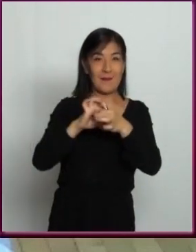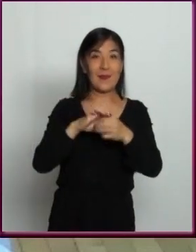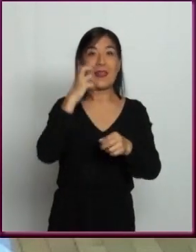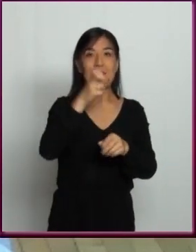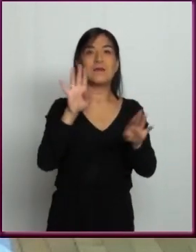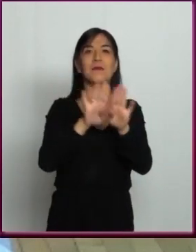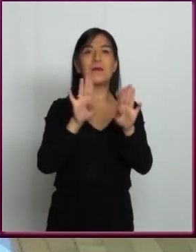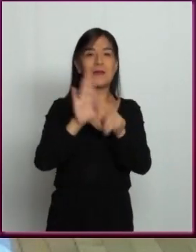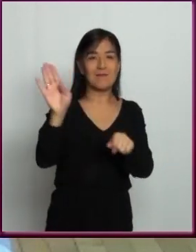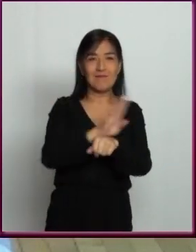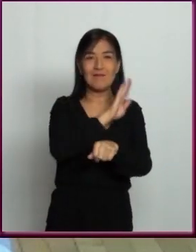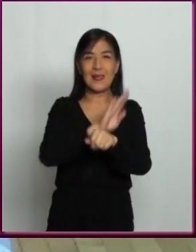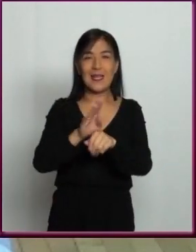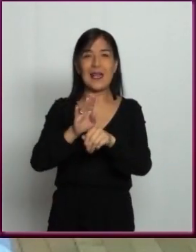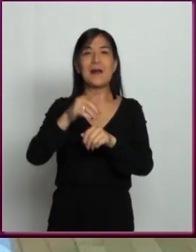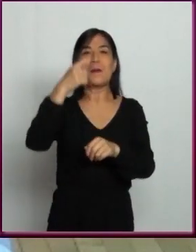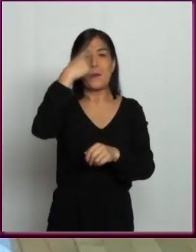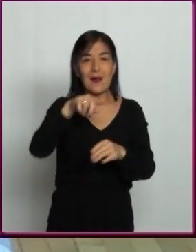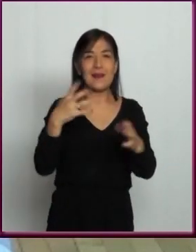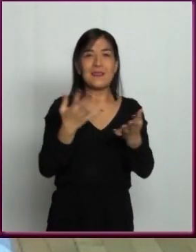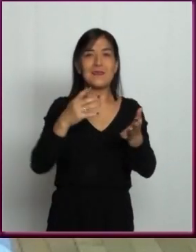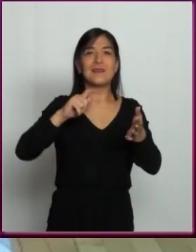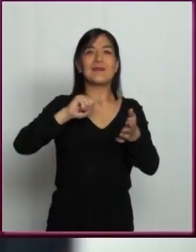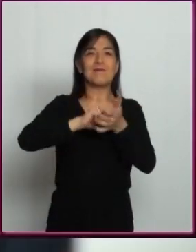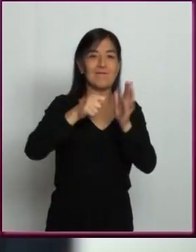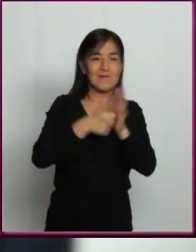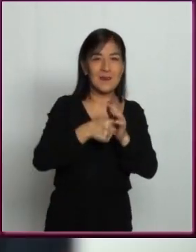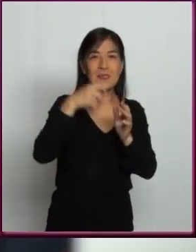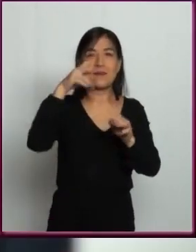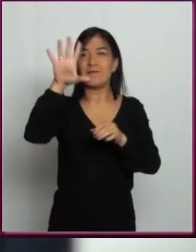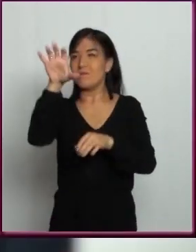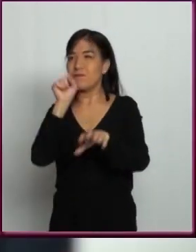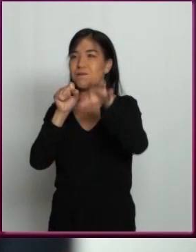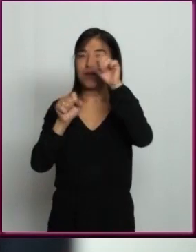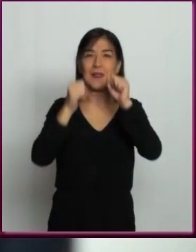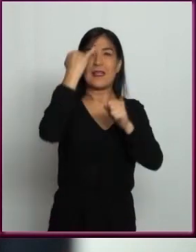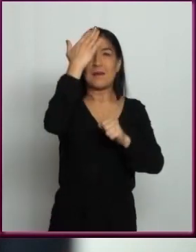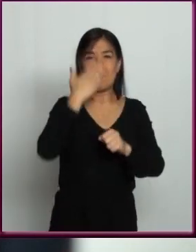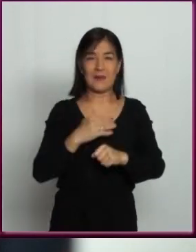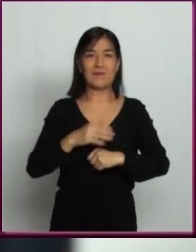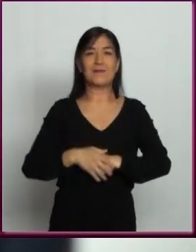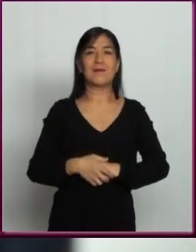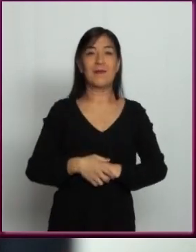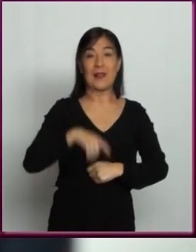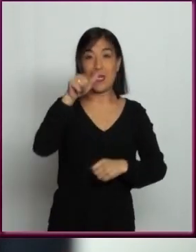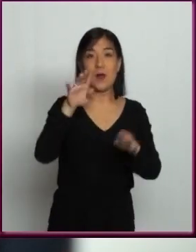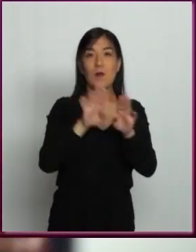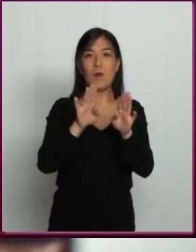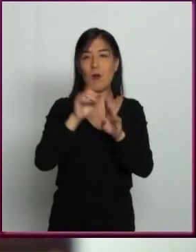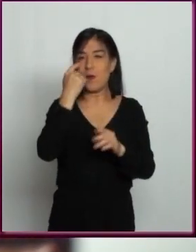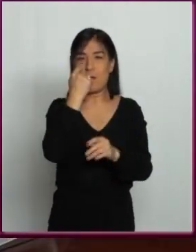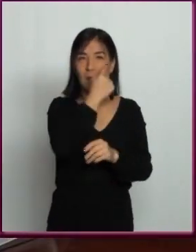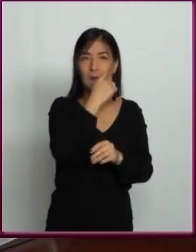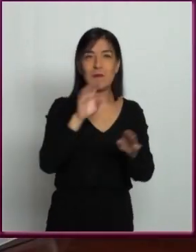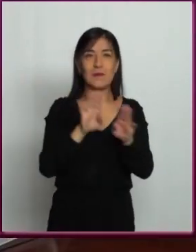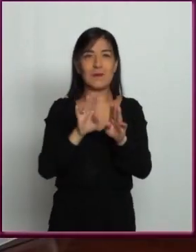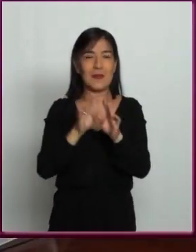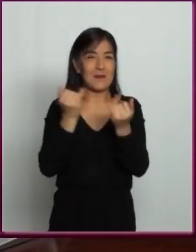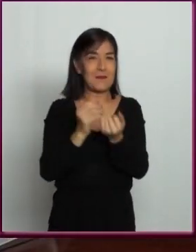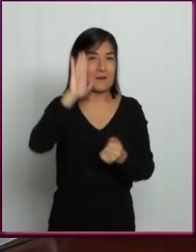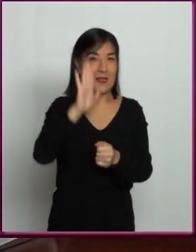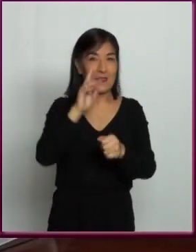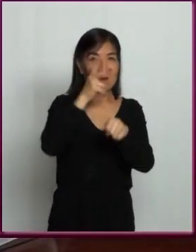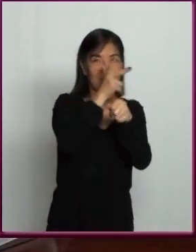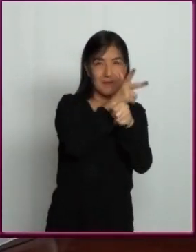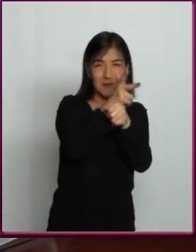Básicamente es un mecanismo de recolección de imágenes. ¿Y podríamos decir entonces que un ojo se comporta de manera similar que